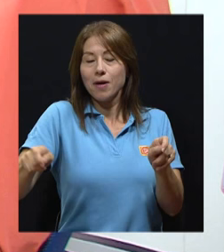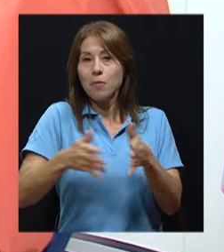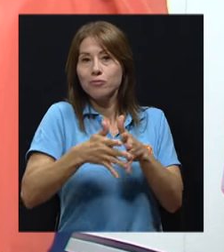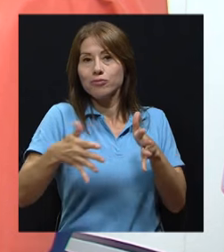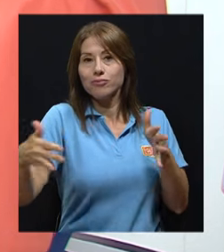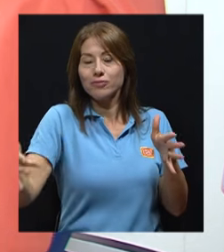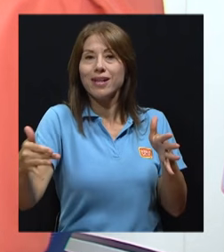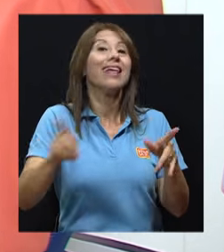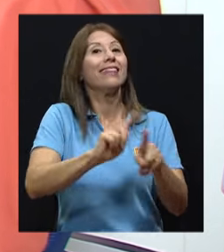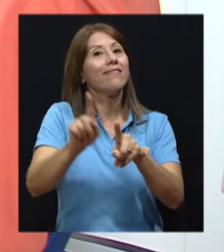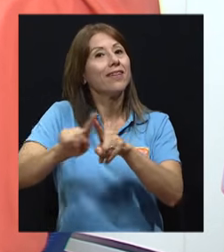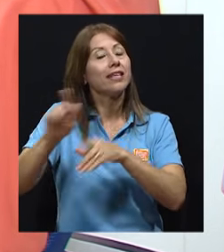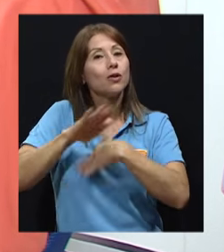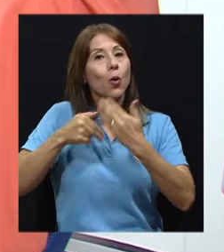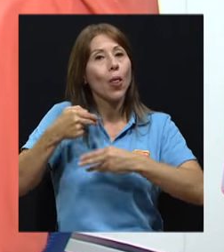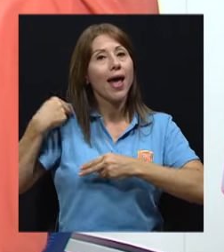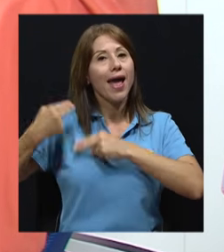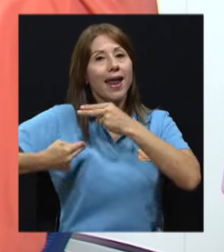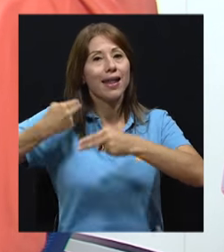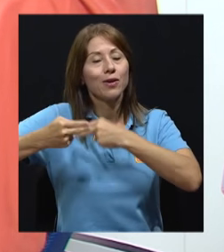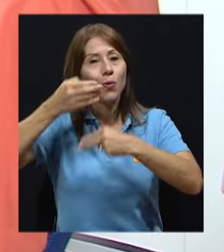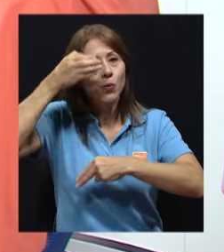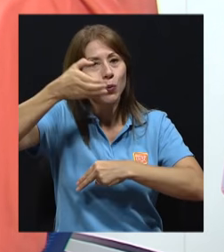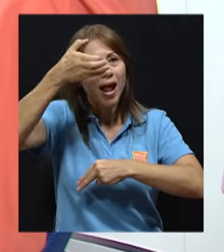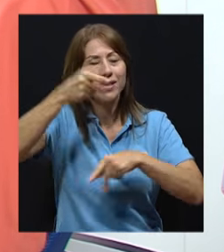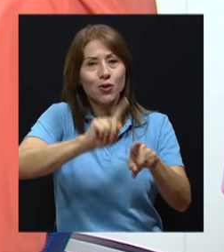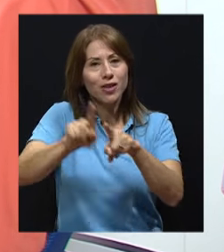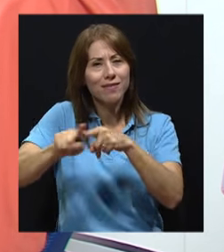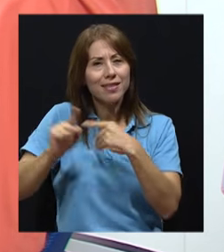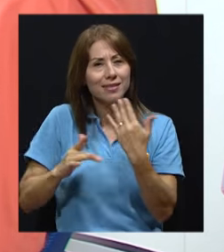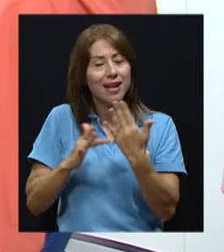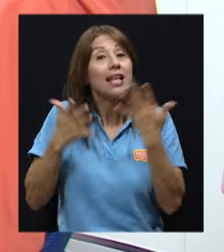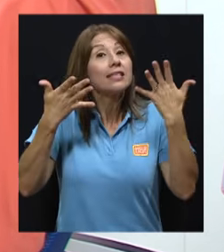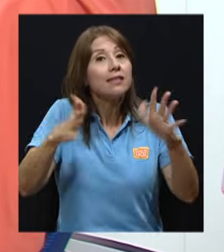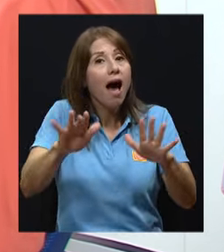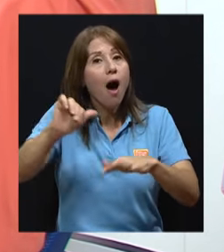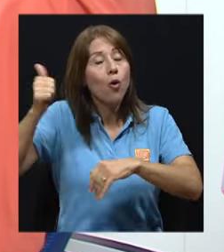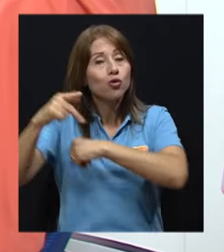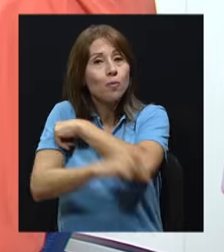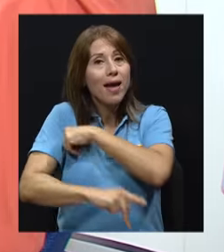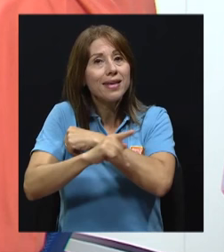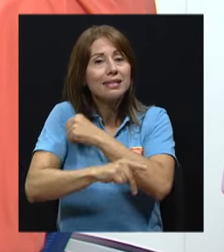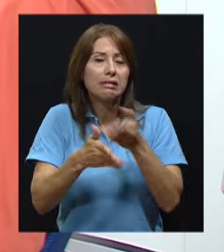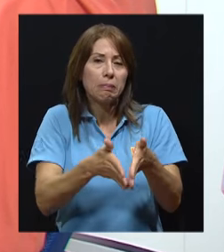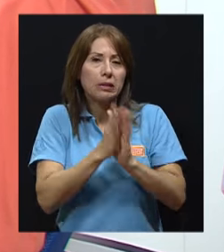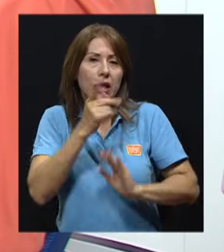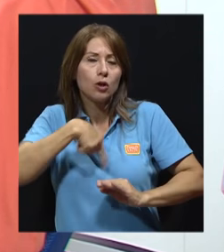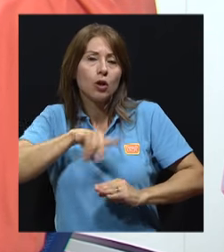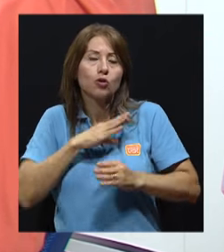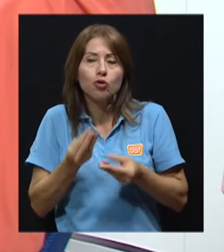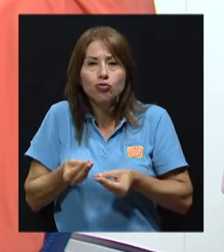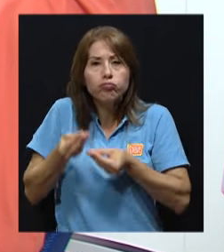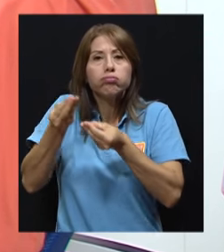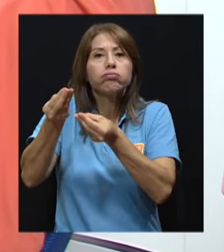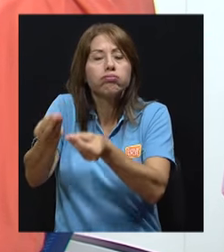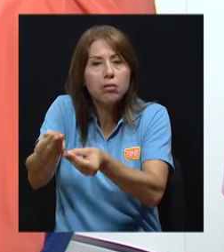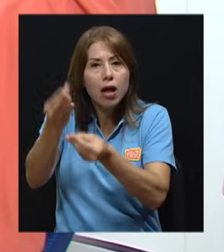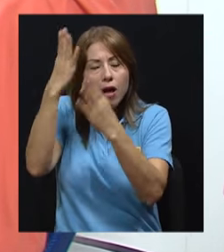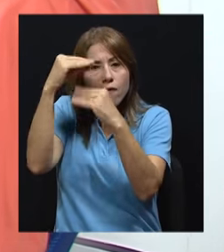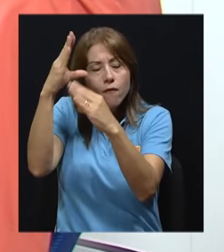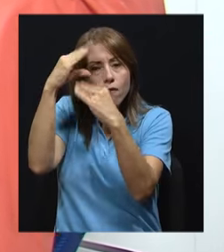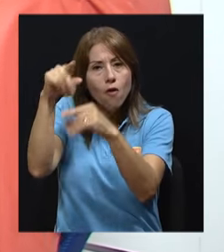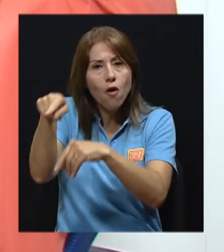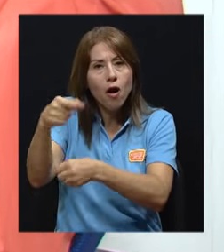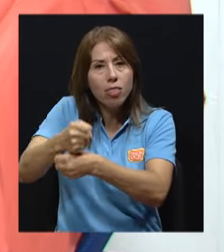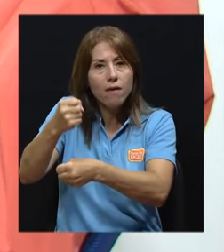claro son diferentes técnicas Ya nos están pidiendo este en el exterior este trabajo que estamos haciendo